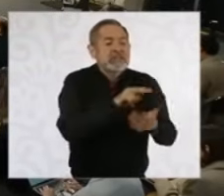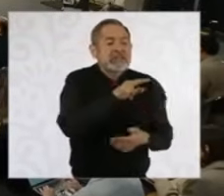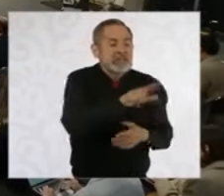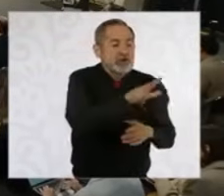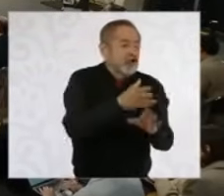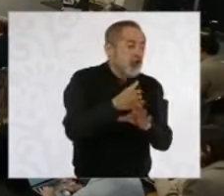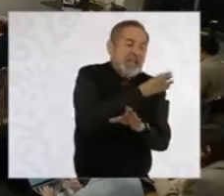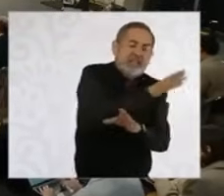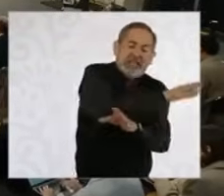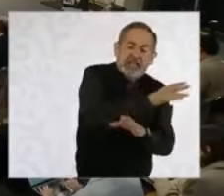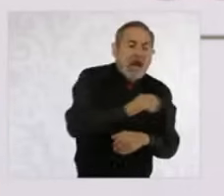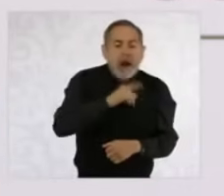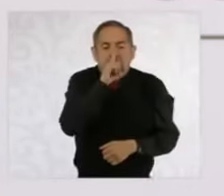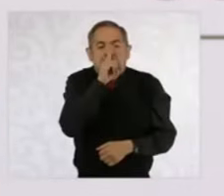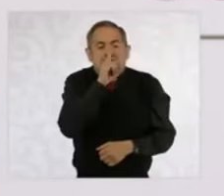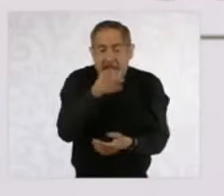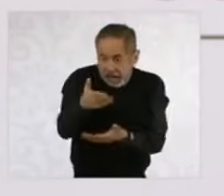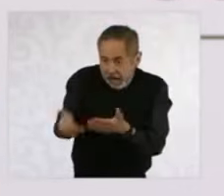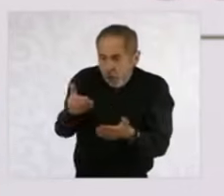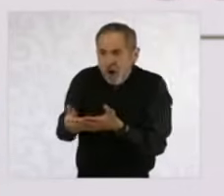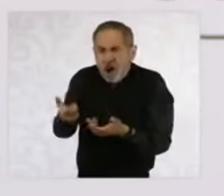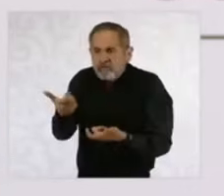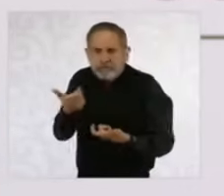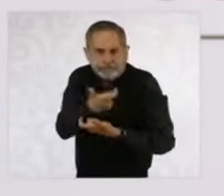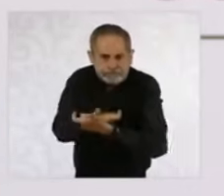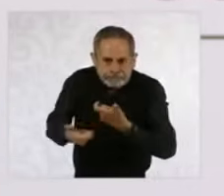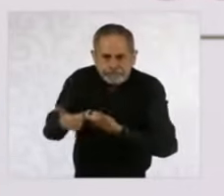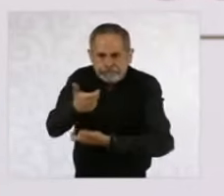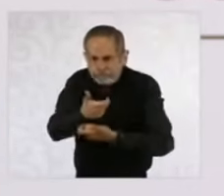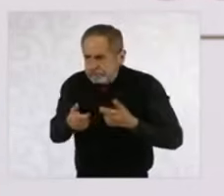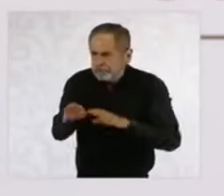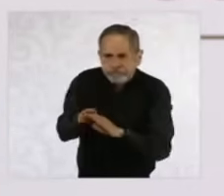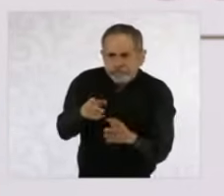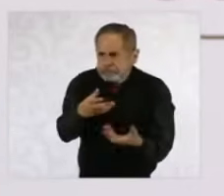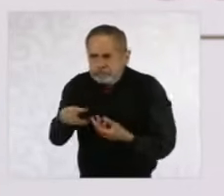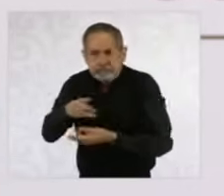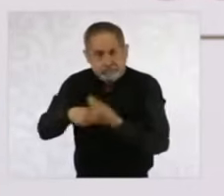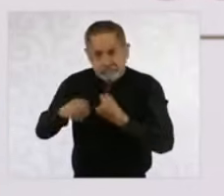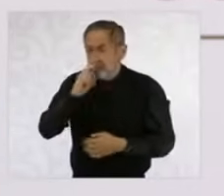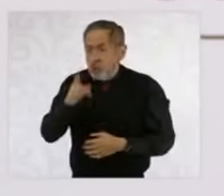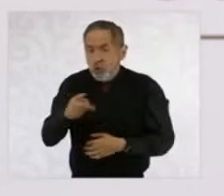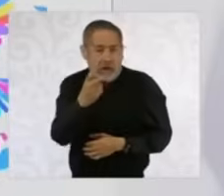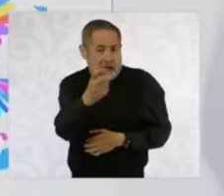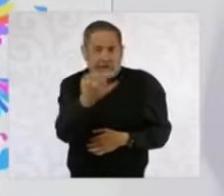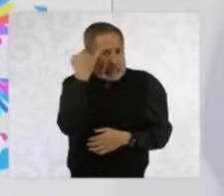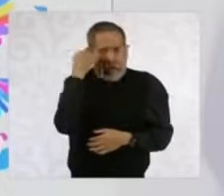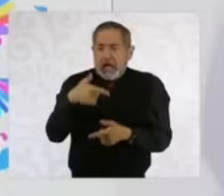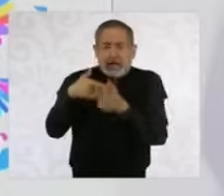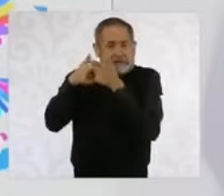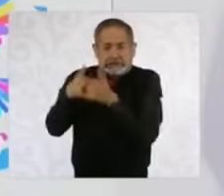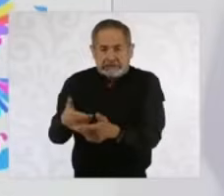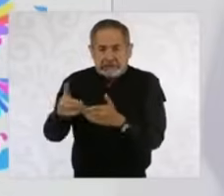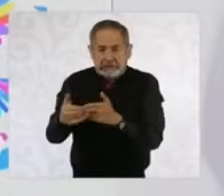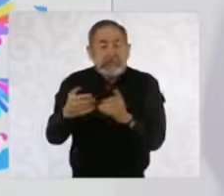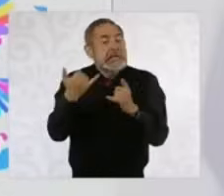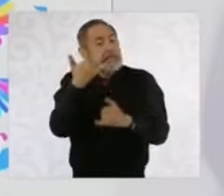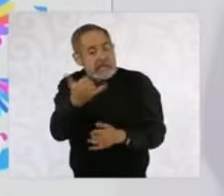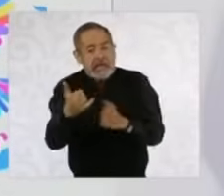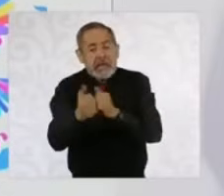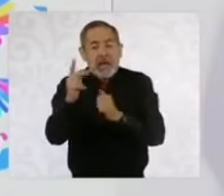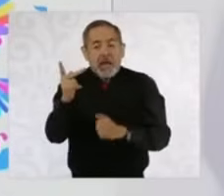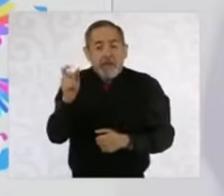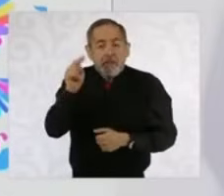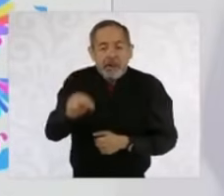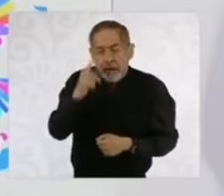tenía antes. Entonces, este modelo es el que vamos a continuar. Y además, una estrategia particular